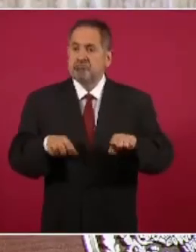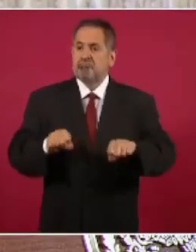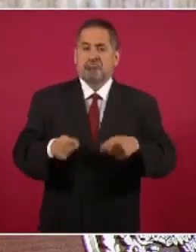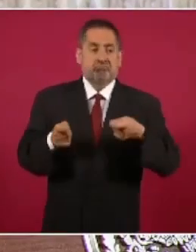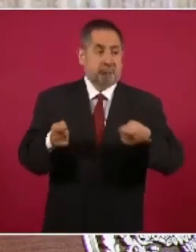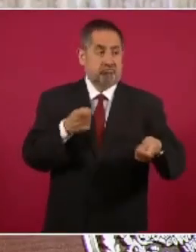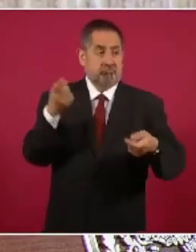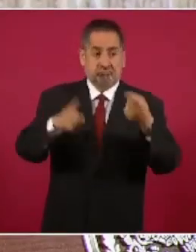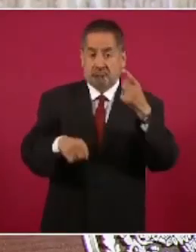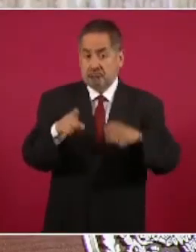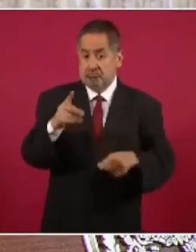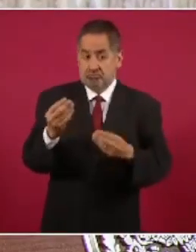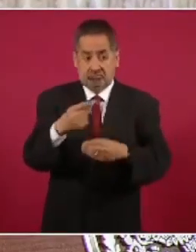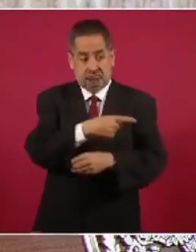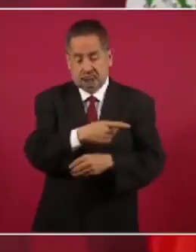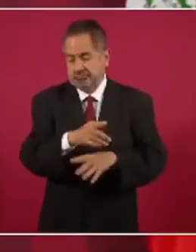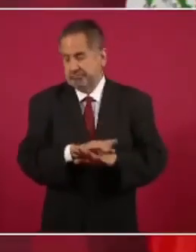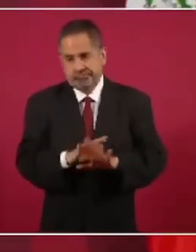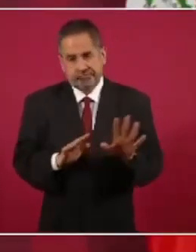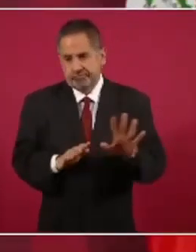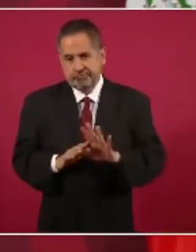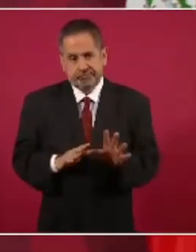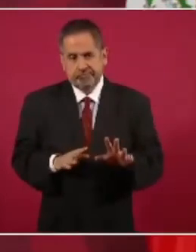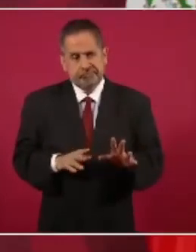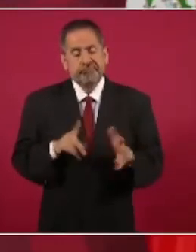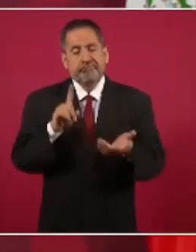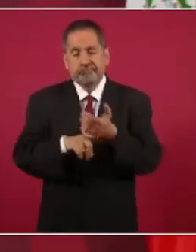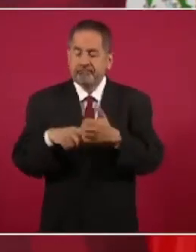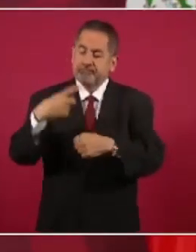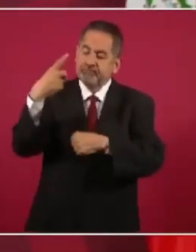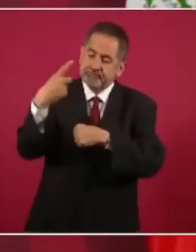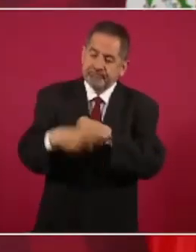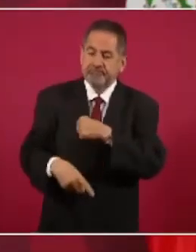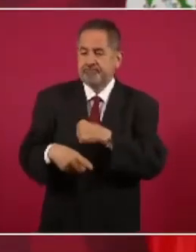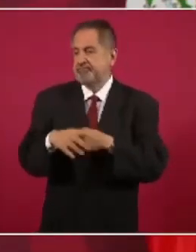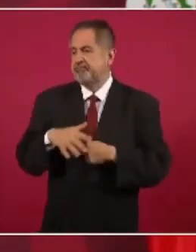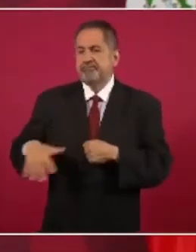lograron, pero qué daño causaron,